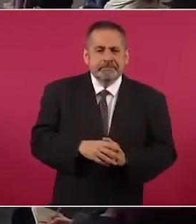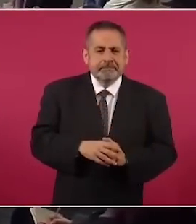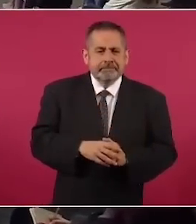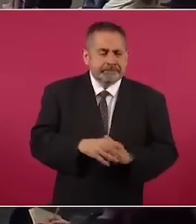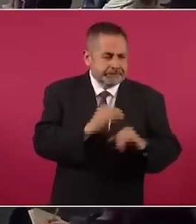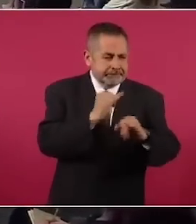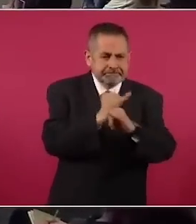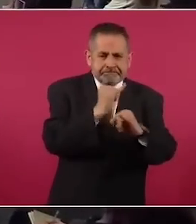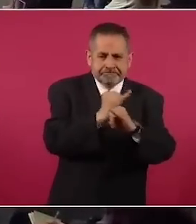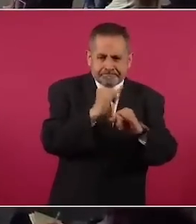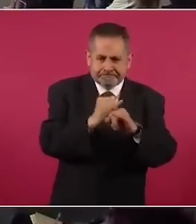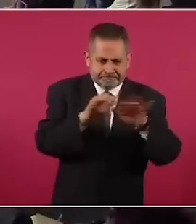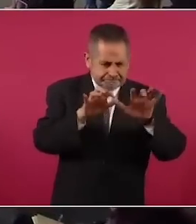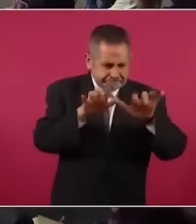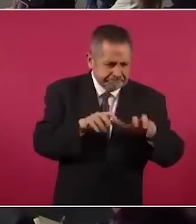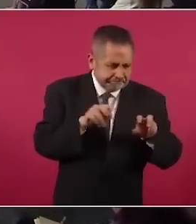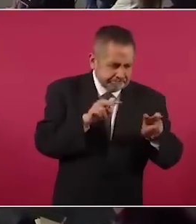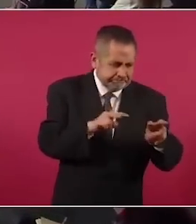internet,